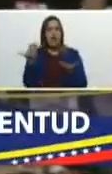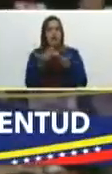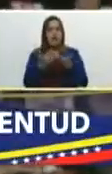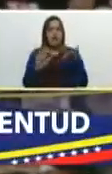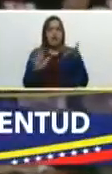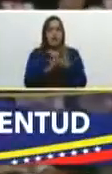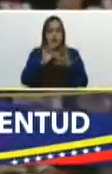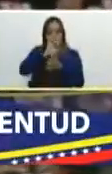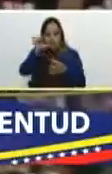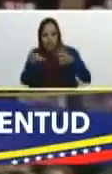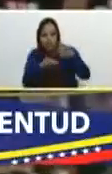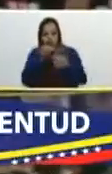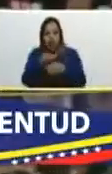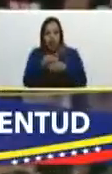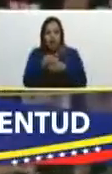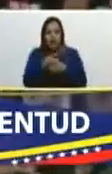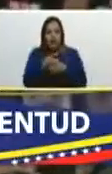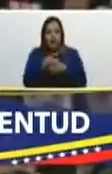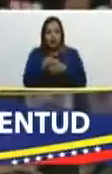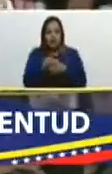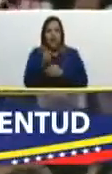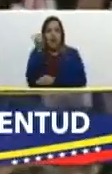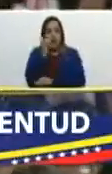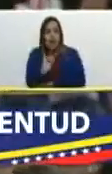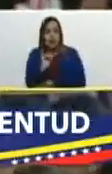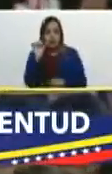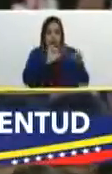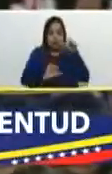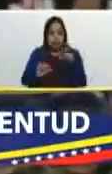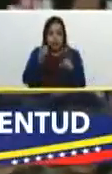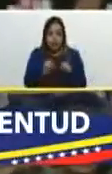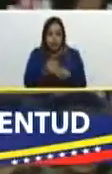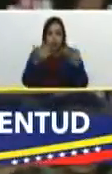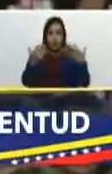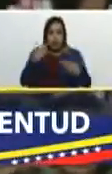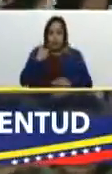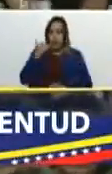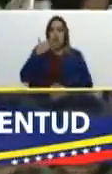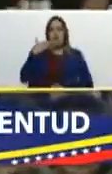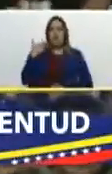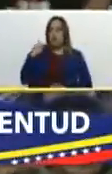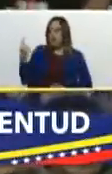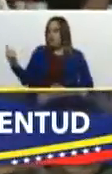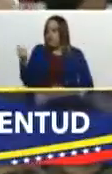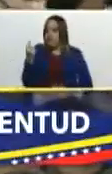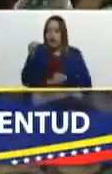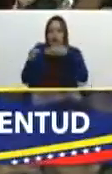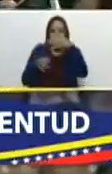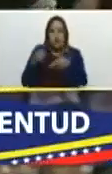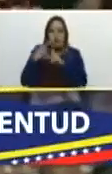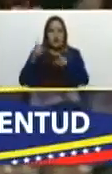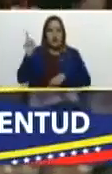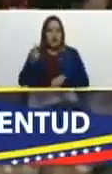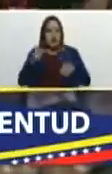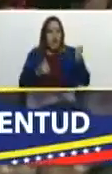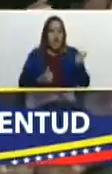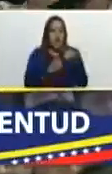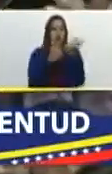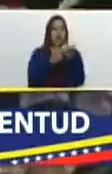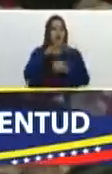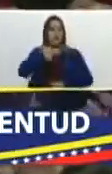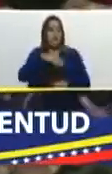la radiación, y eso me llena de orgullo que esa muchacha esté aquí y que lo exprese. Pero ella necesita financiamiento para